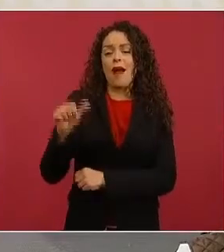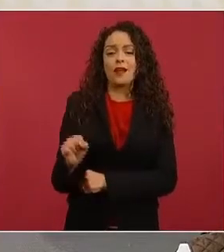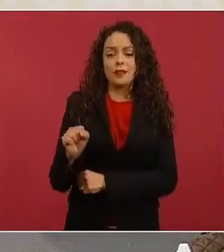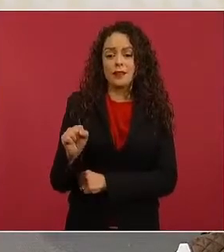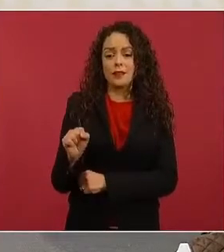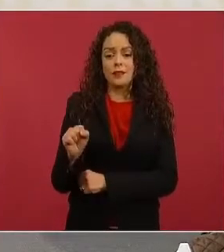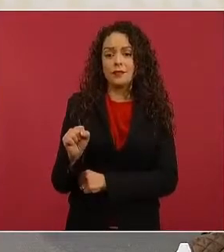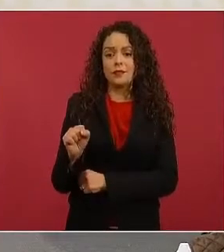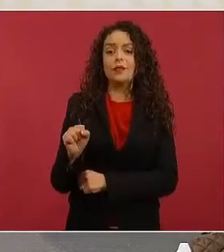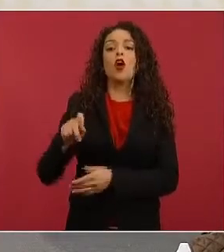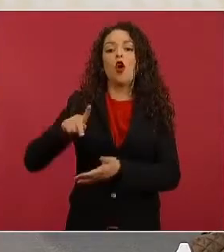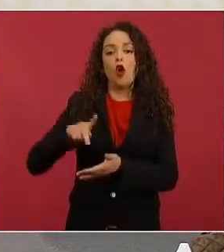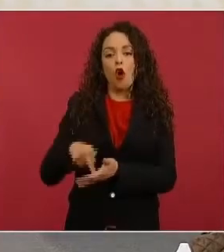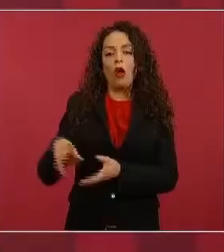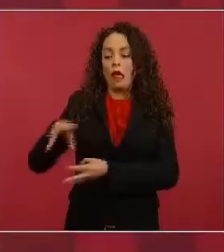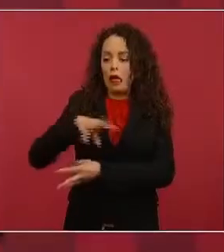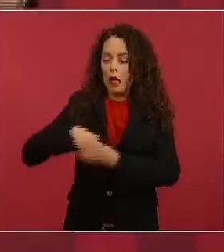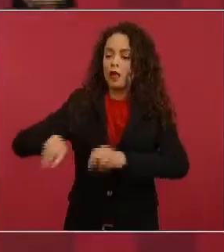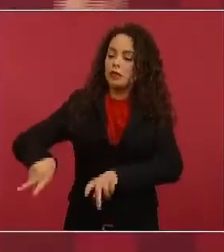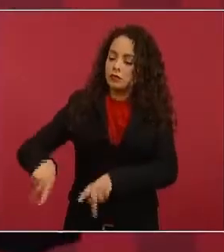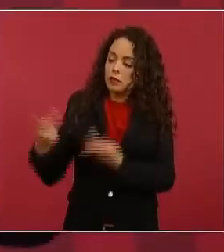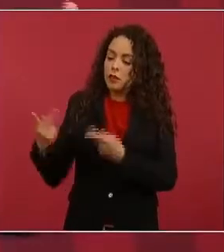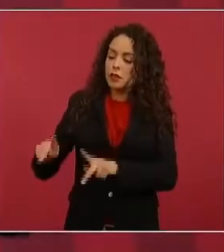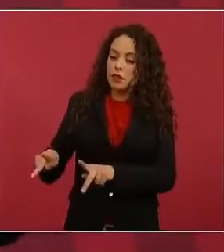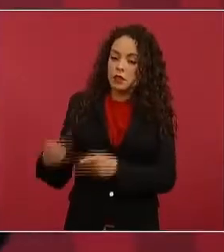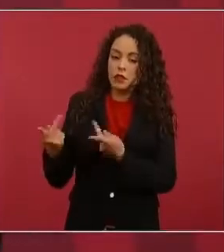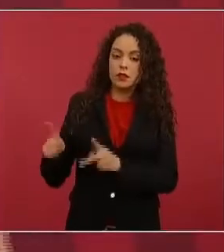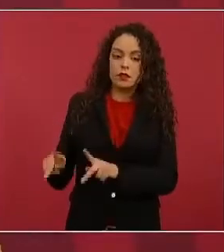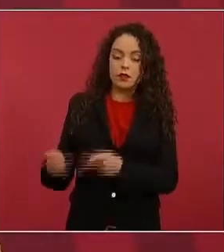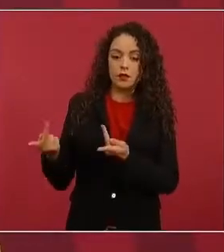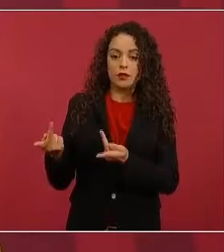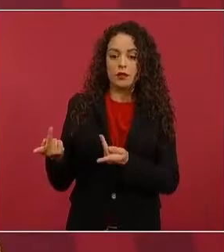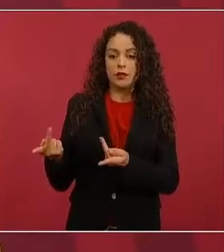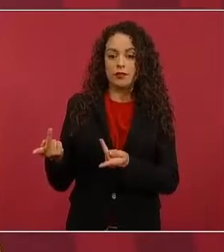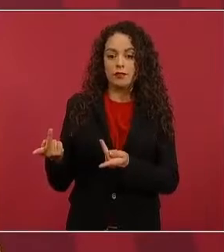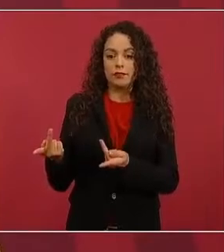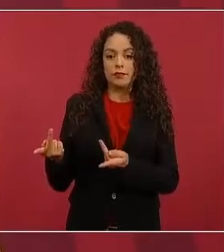está revendiendo, se está perdiendo